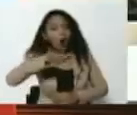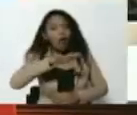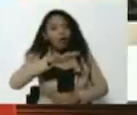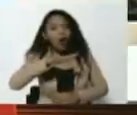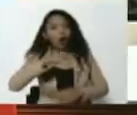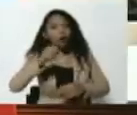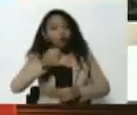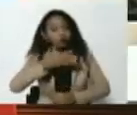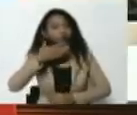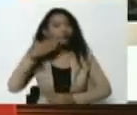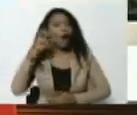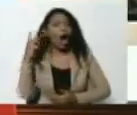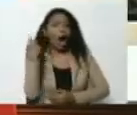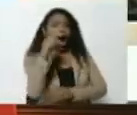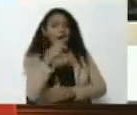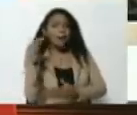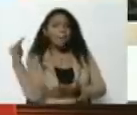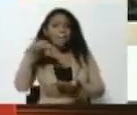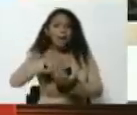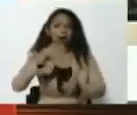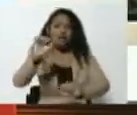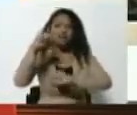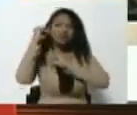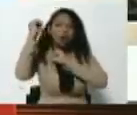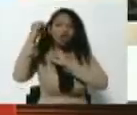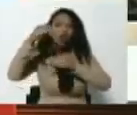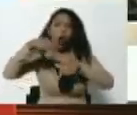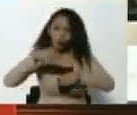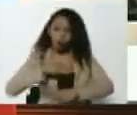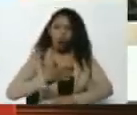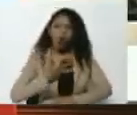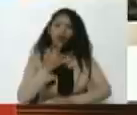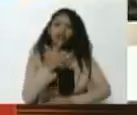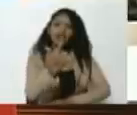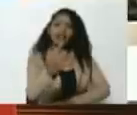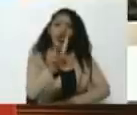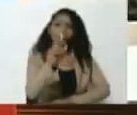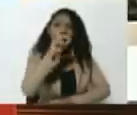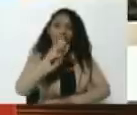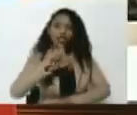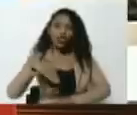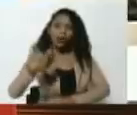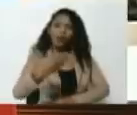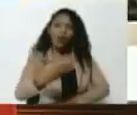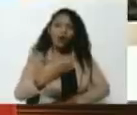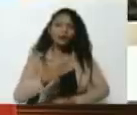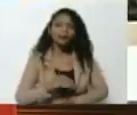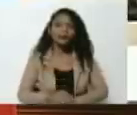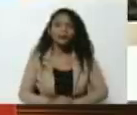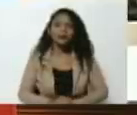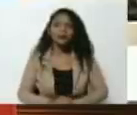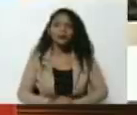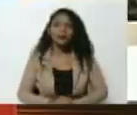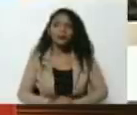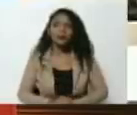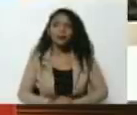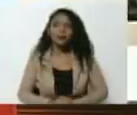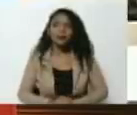está de pie y está victorioso. Y hoy podemos decir, 2 años después,